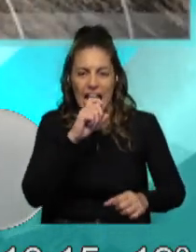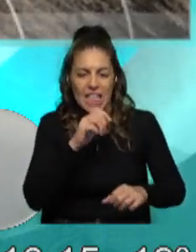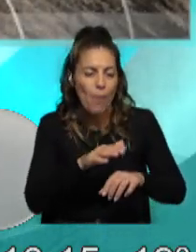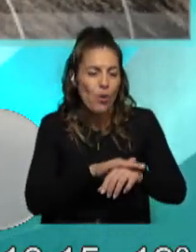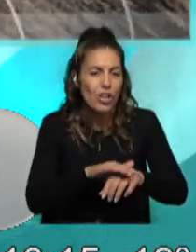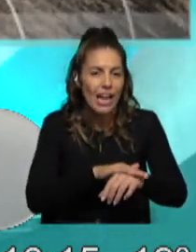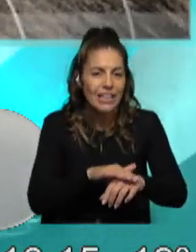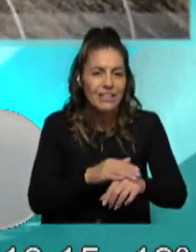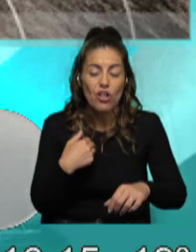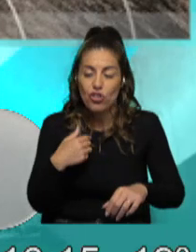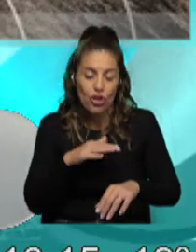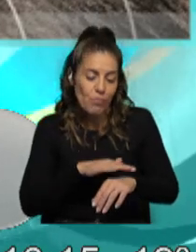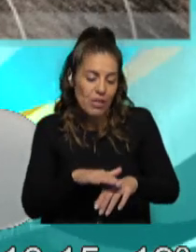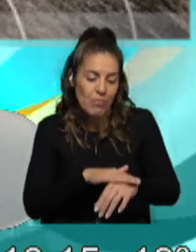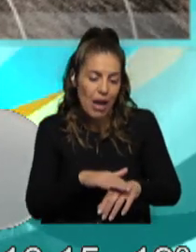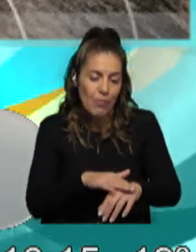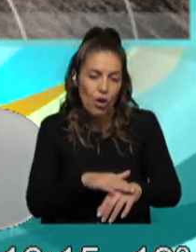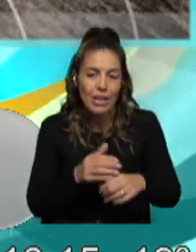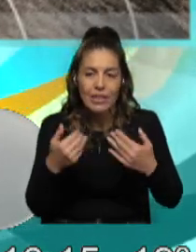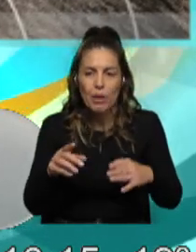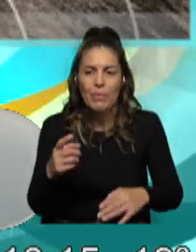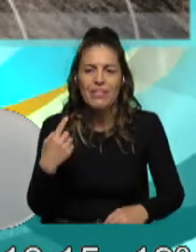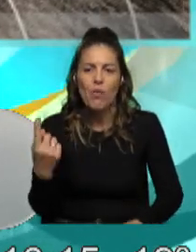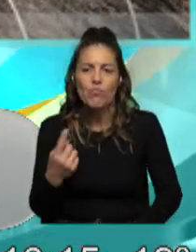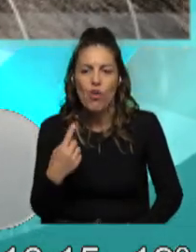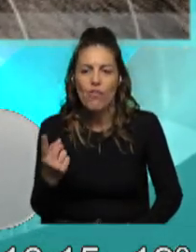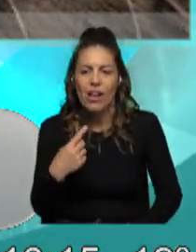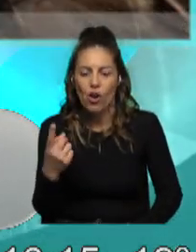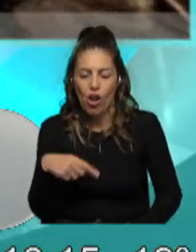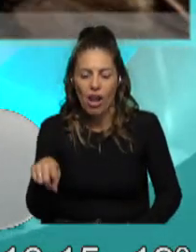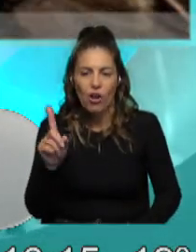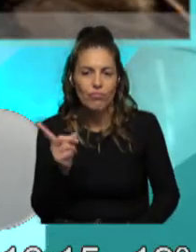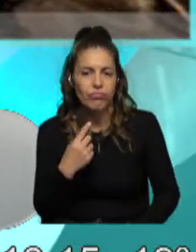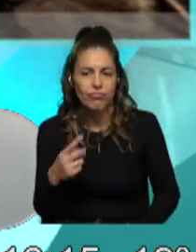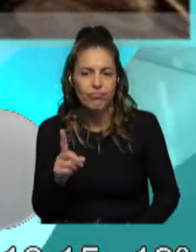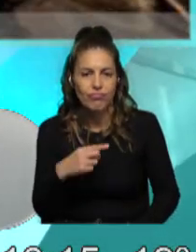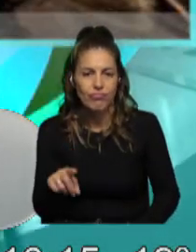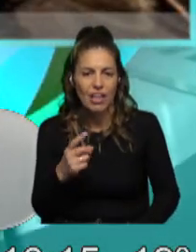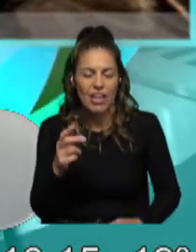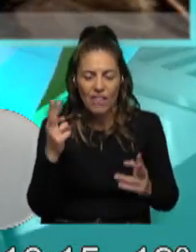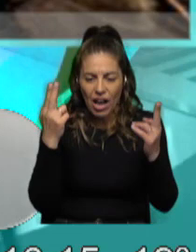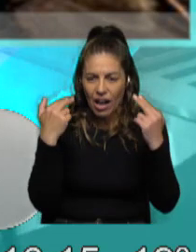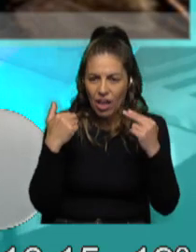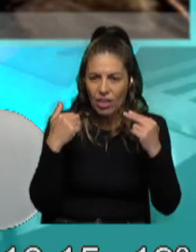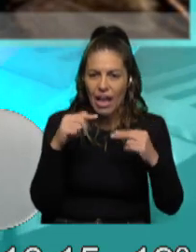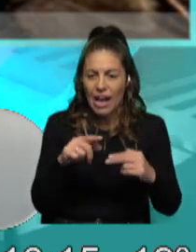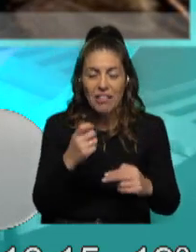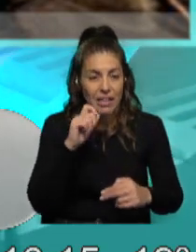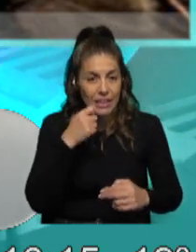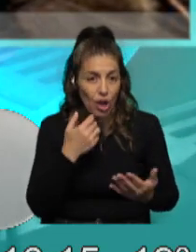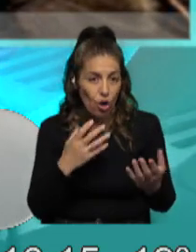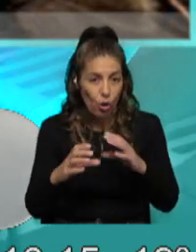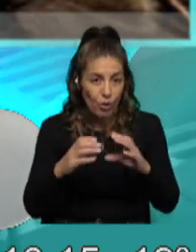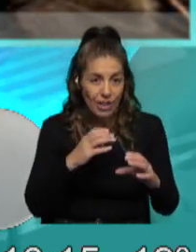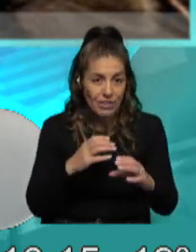que lo estamos mimando y el gato empieza a mover la cola y empieza a bajar las orejas. Y en realidad hay una linda comunicación. Lo que el gato